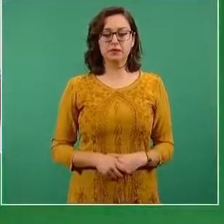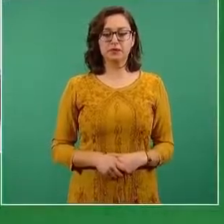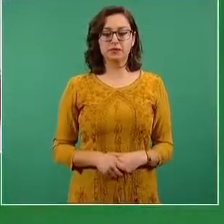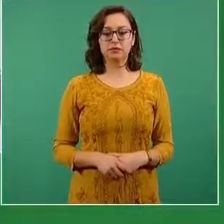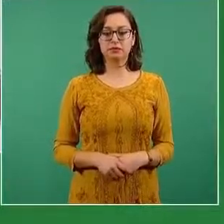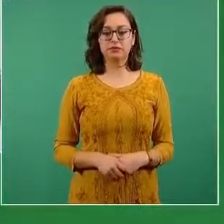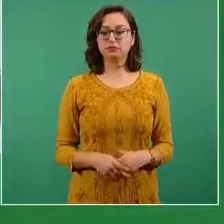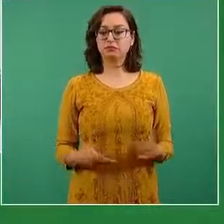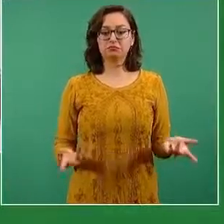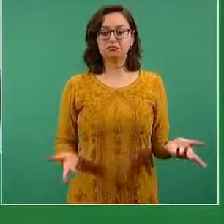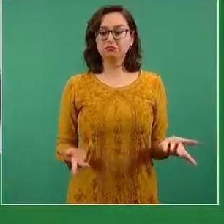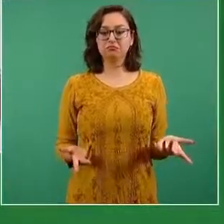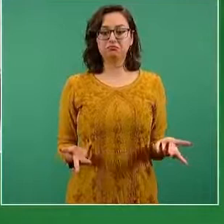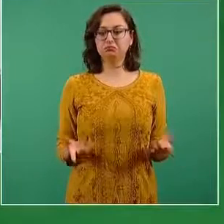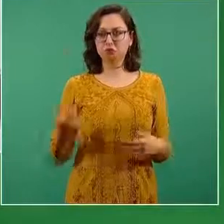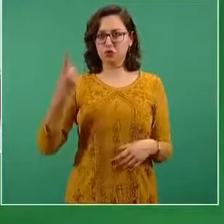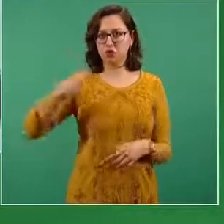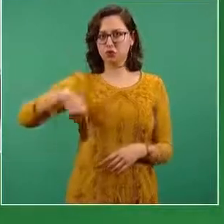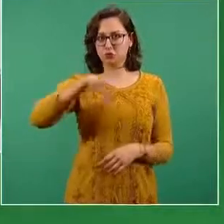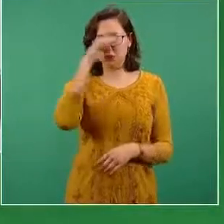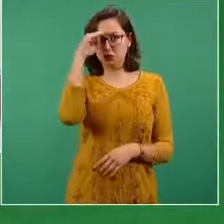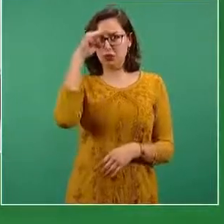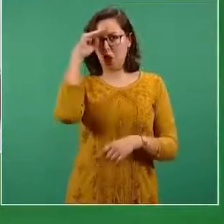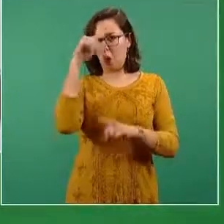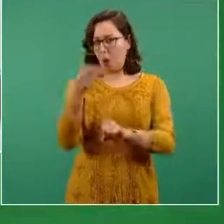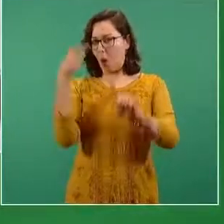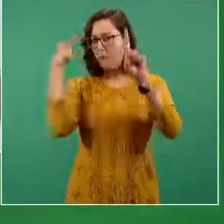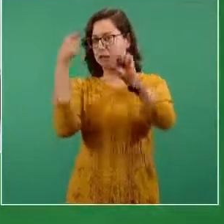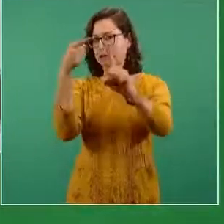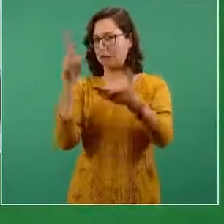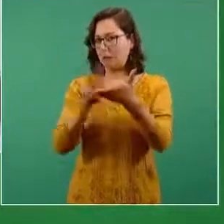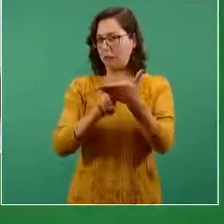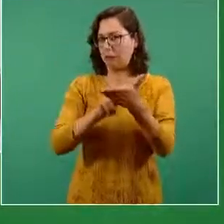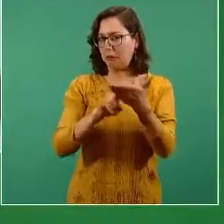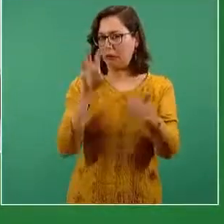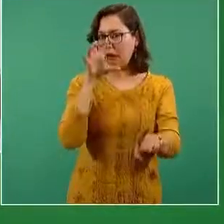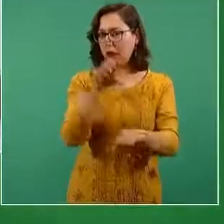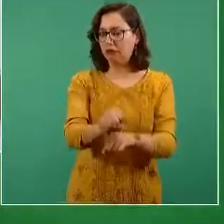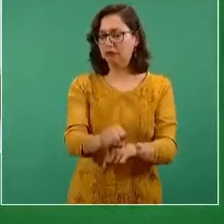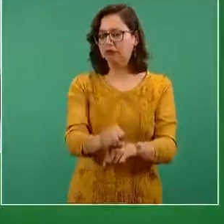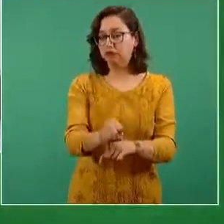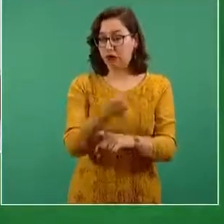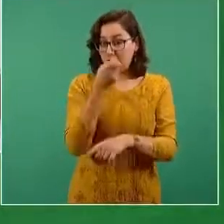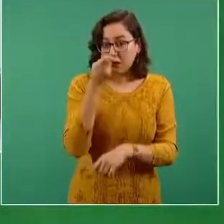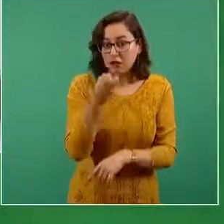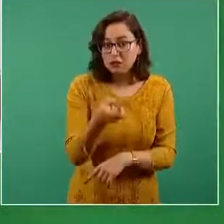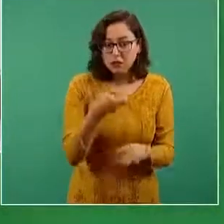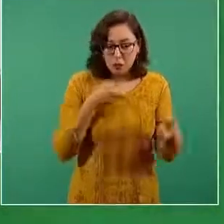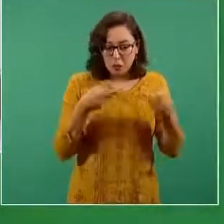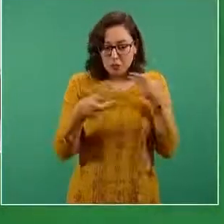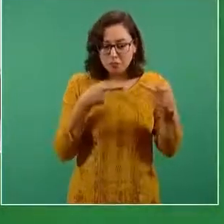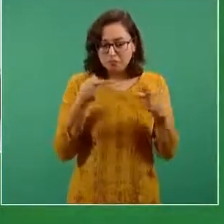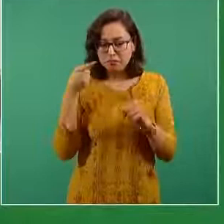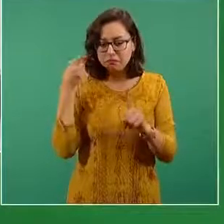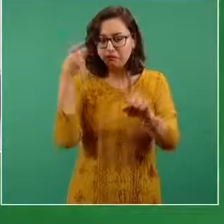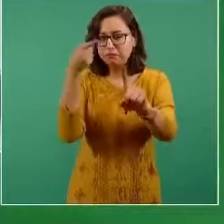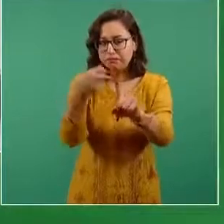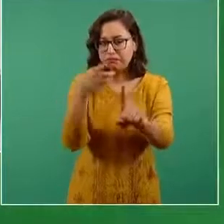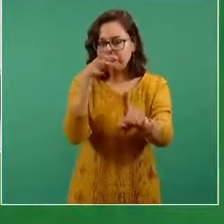objetivo que perseguíamos per se. En realidad sabíamos y estábamos conscientes de que